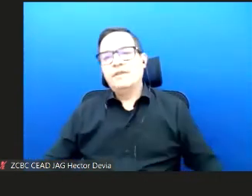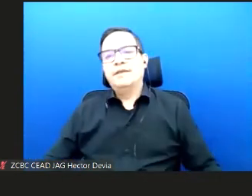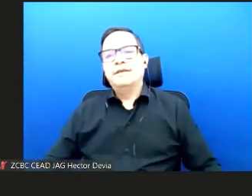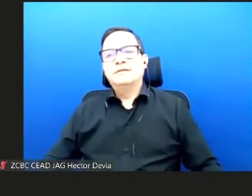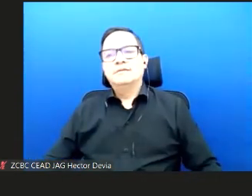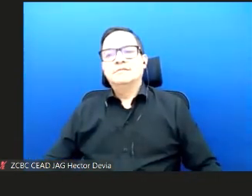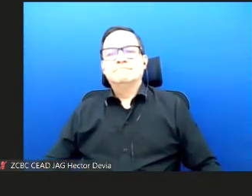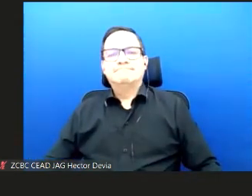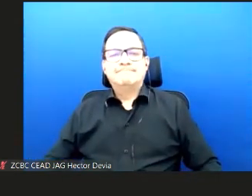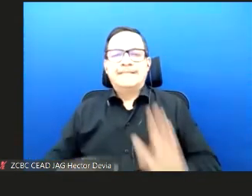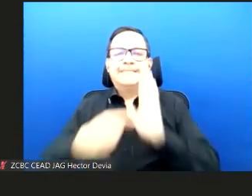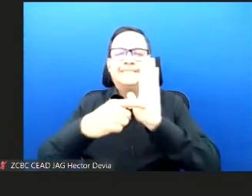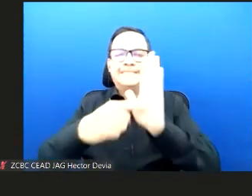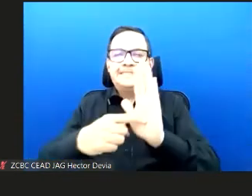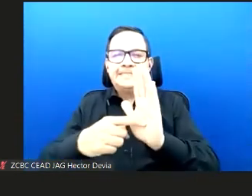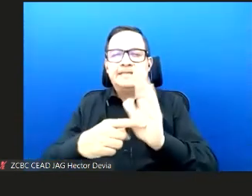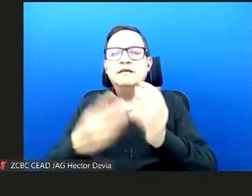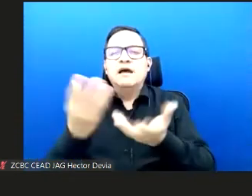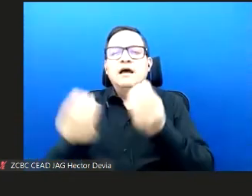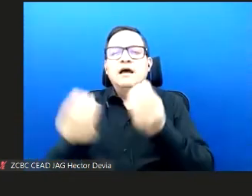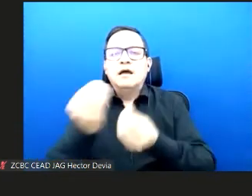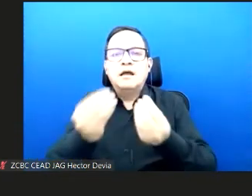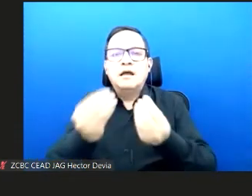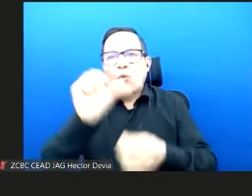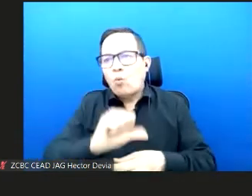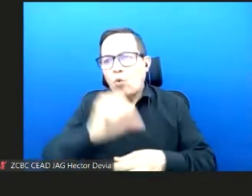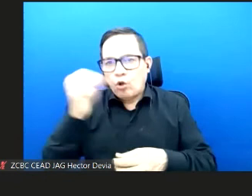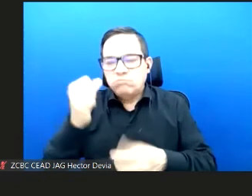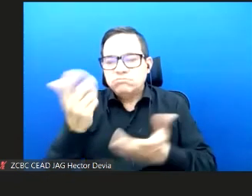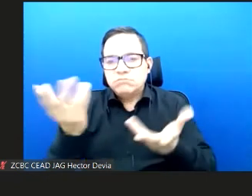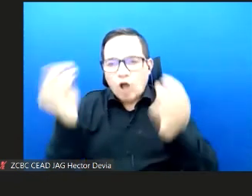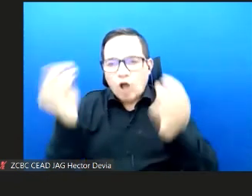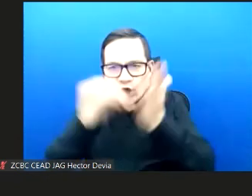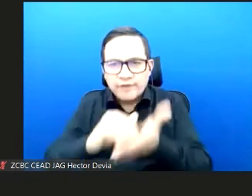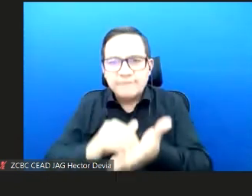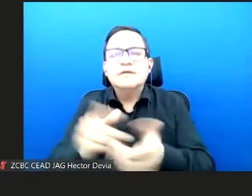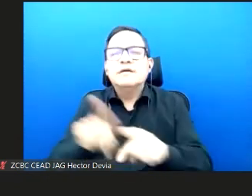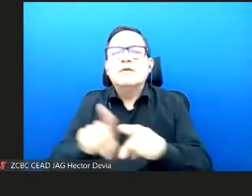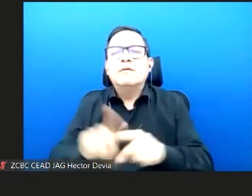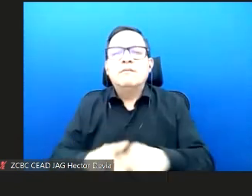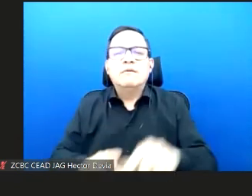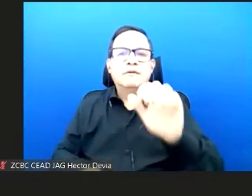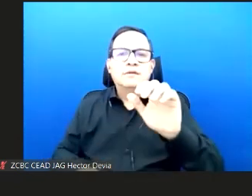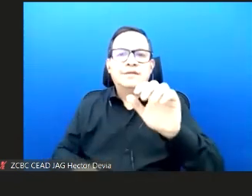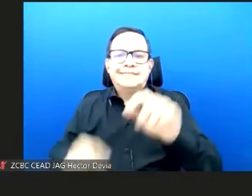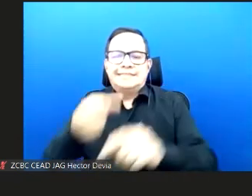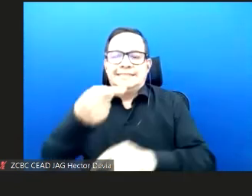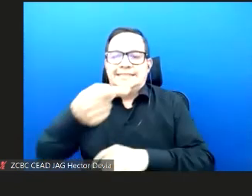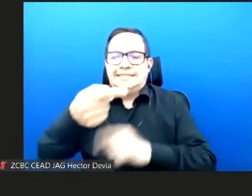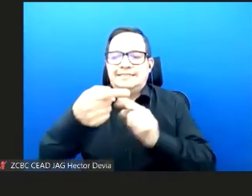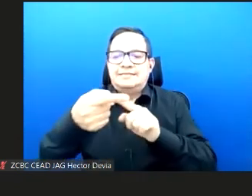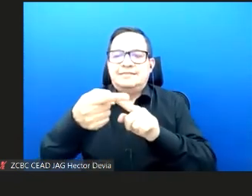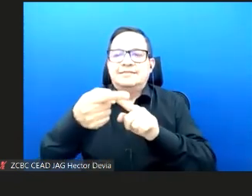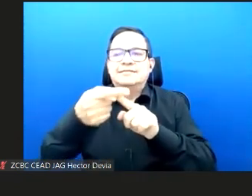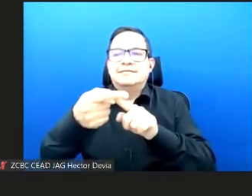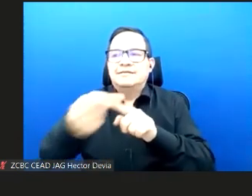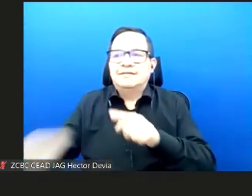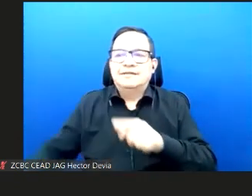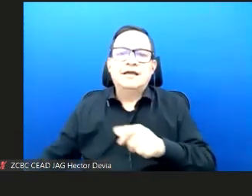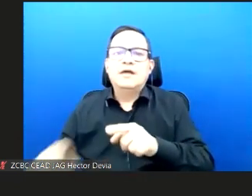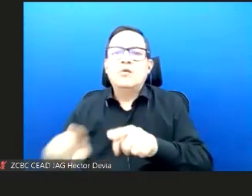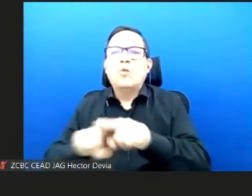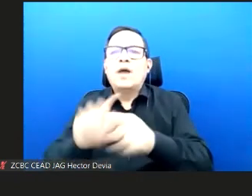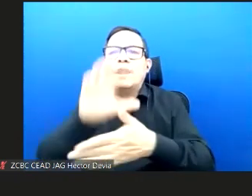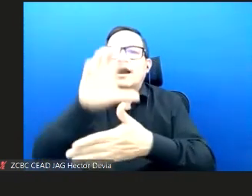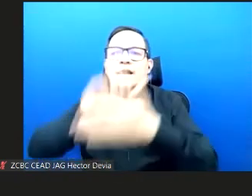Esta operación tenemos aquí otra vez nuestra operación de diferencia. ¿Listo? Recordemos otra